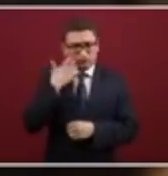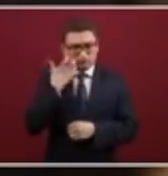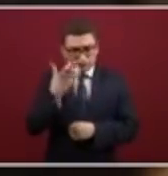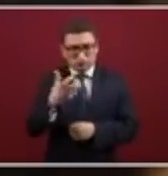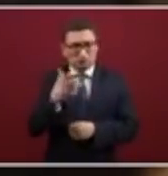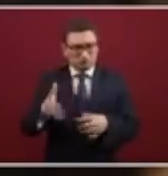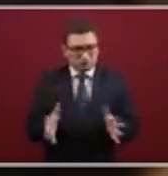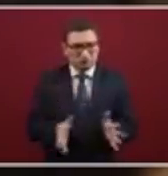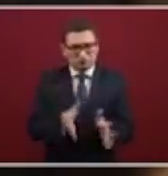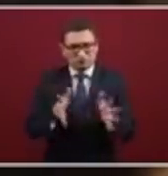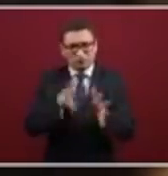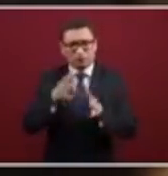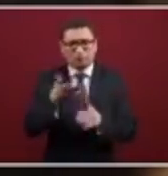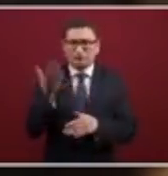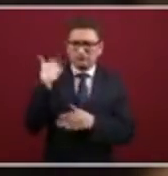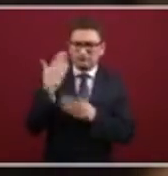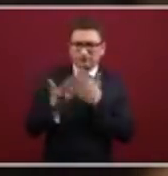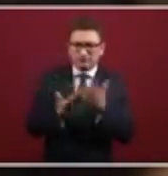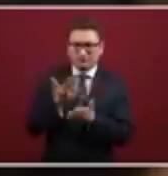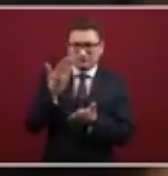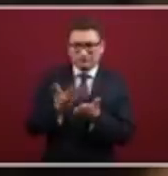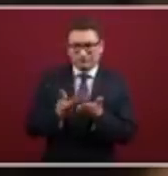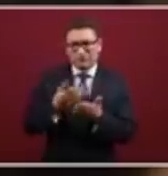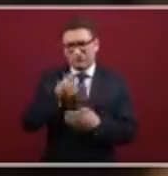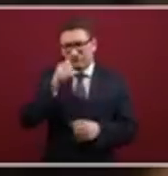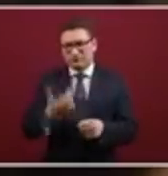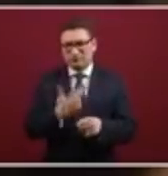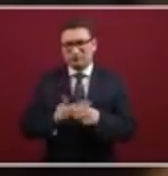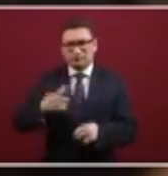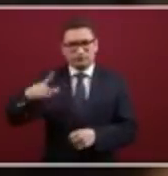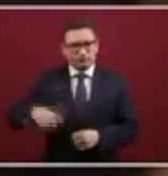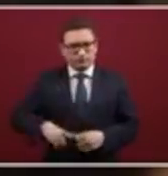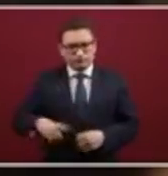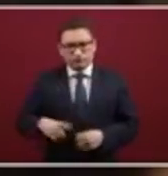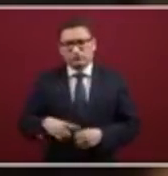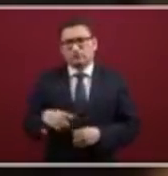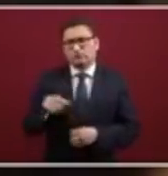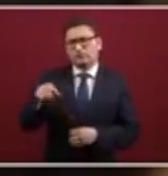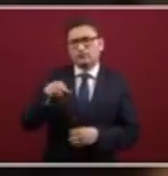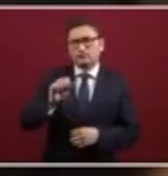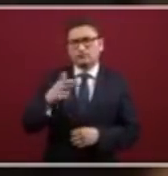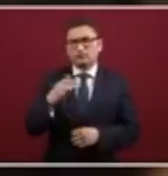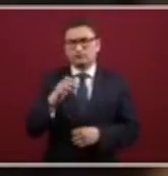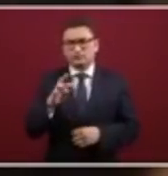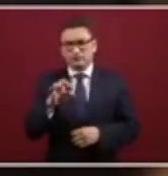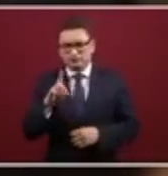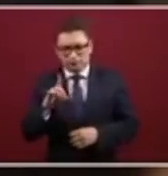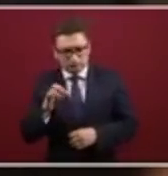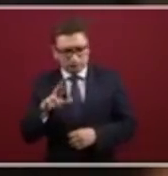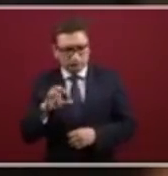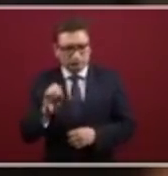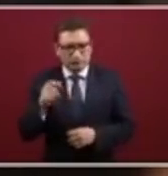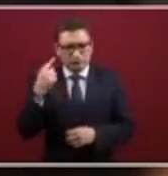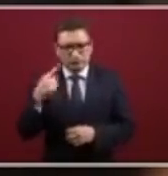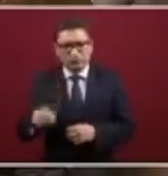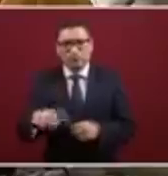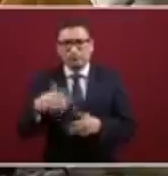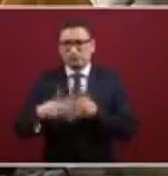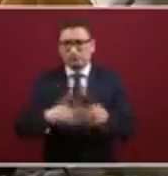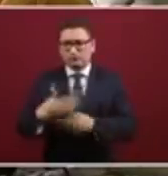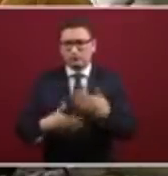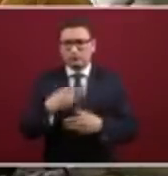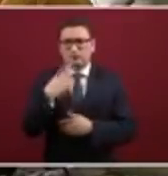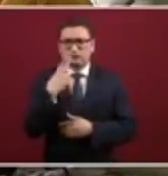trabajadores de la educación y del sindicato nacional de trabajadores de la educación por separado y con la presencia del secretario de